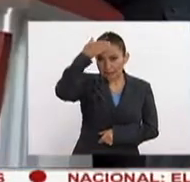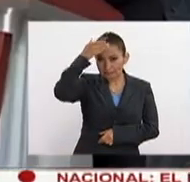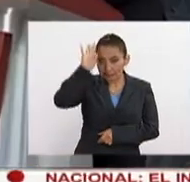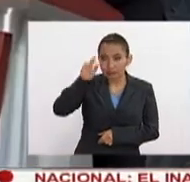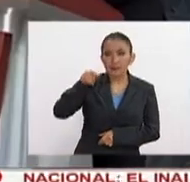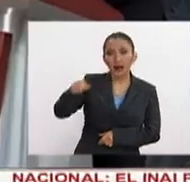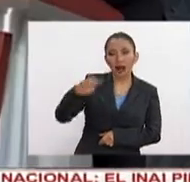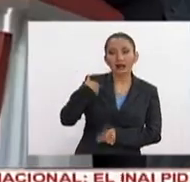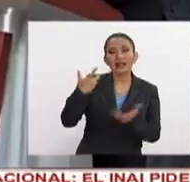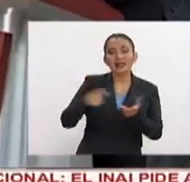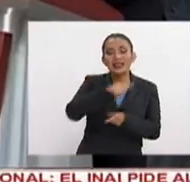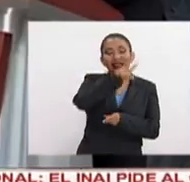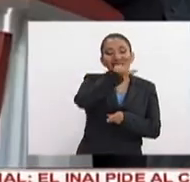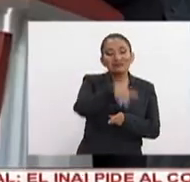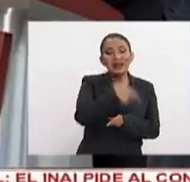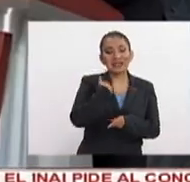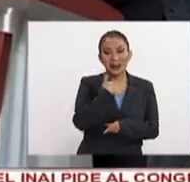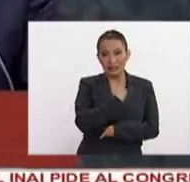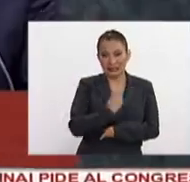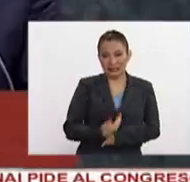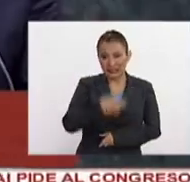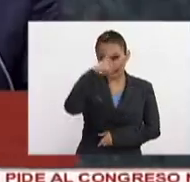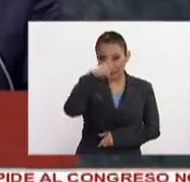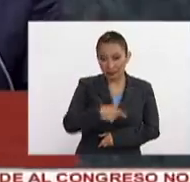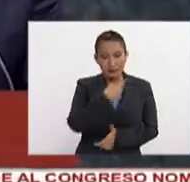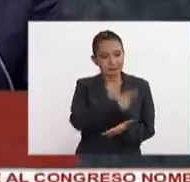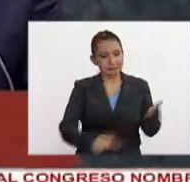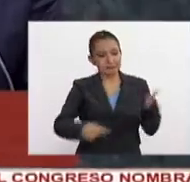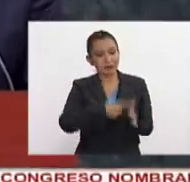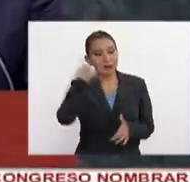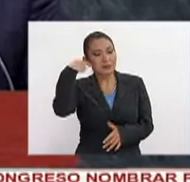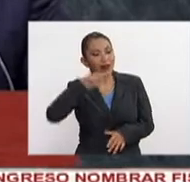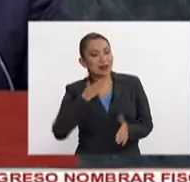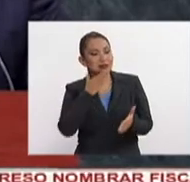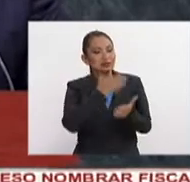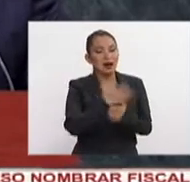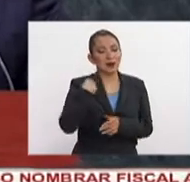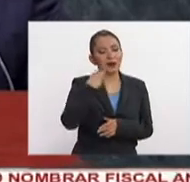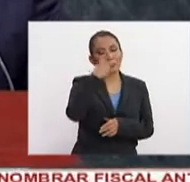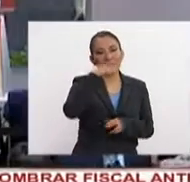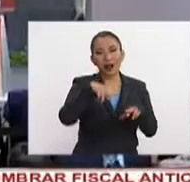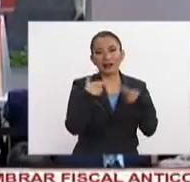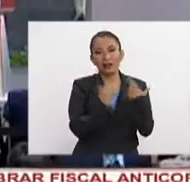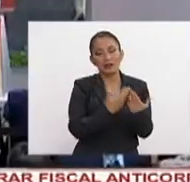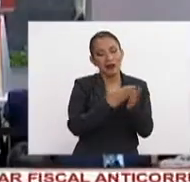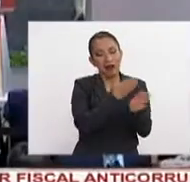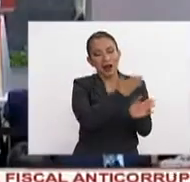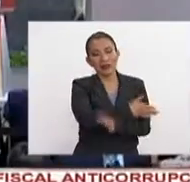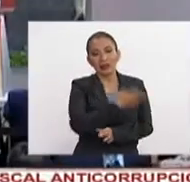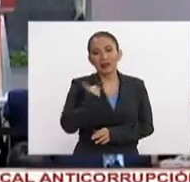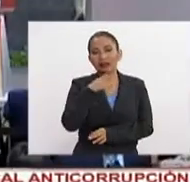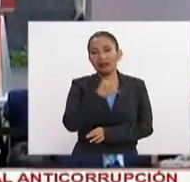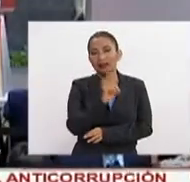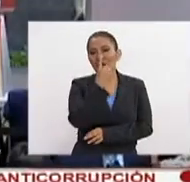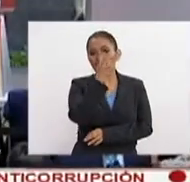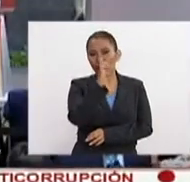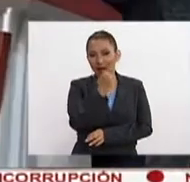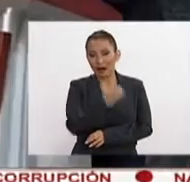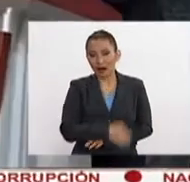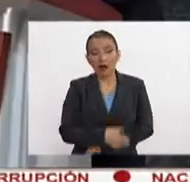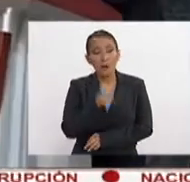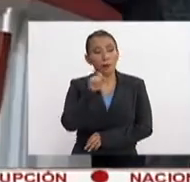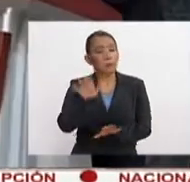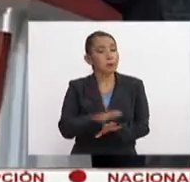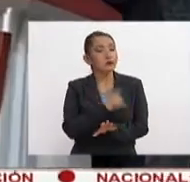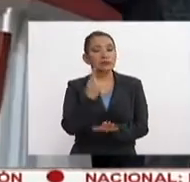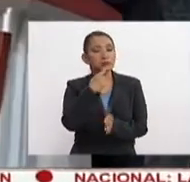Nieto se produjo después de que el mandatario mexicano cancelara el viaje a Washington para la reunión que habían acordado el pasado 31 de enero. El